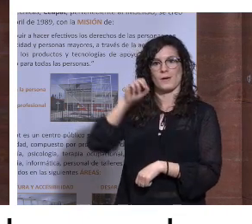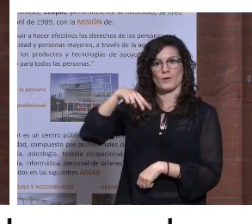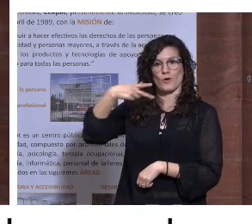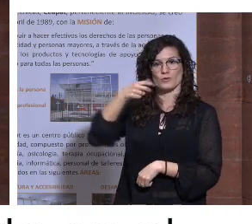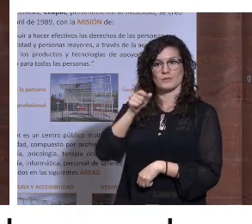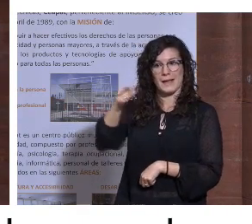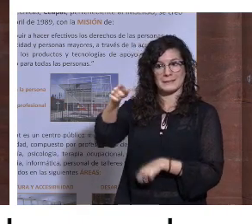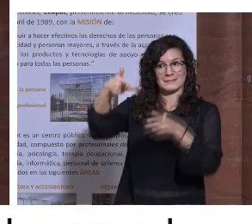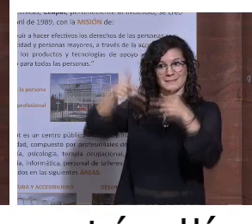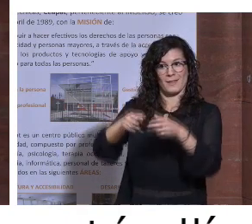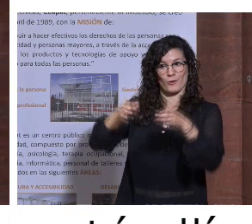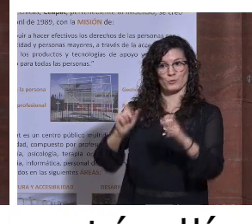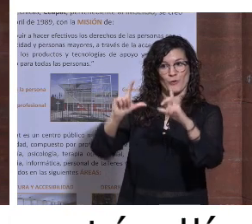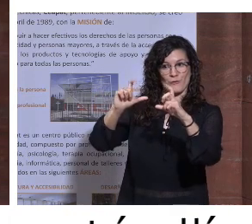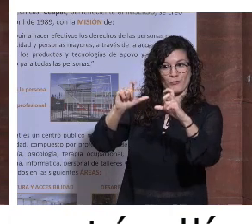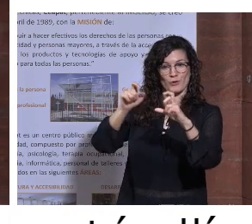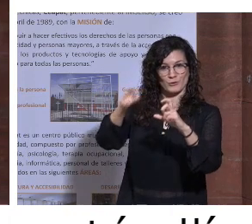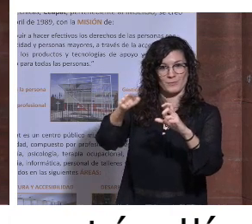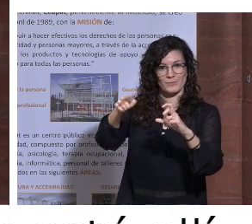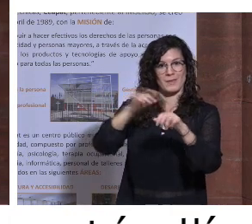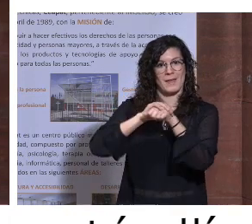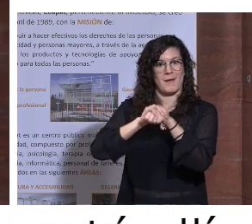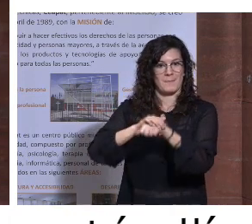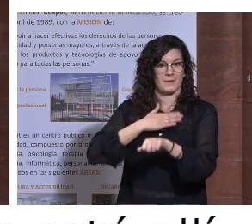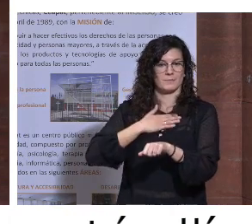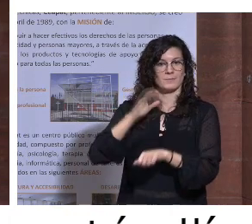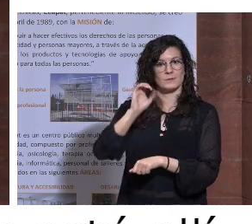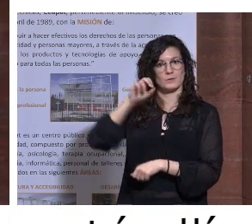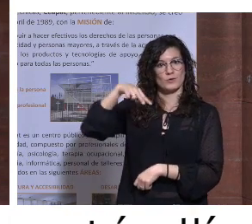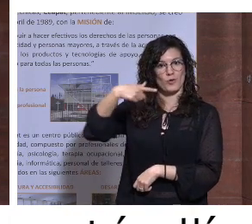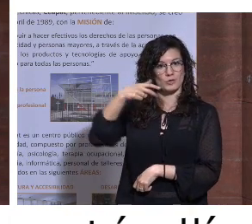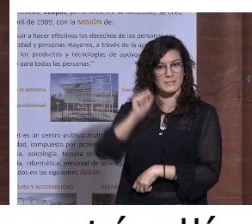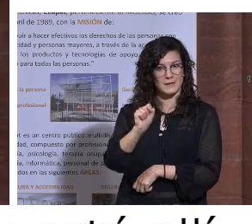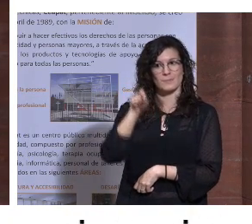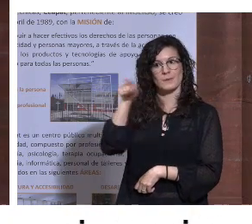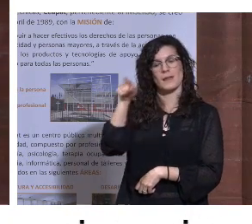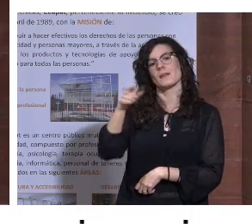ahora. Mi amiga Concha es